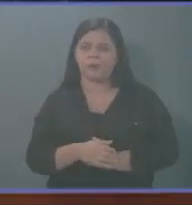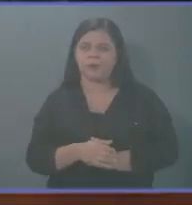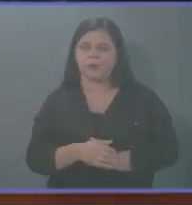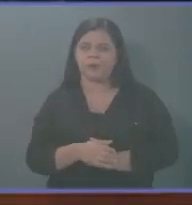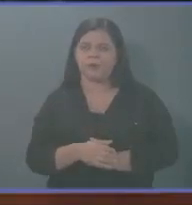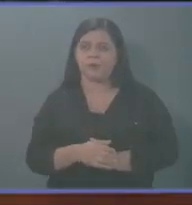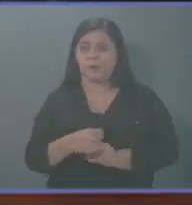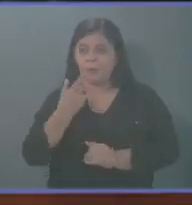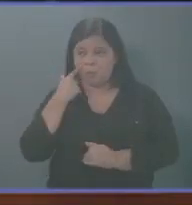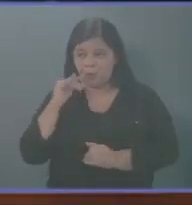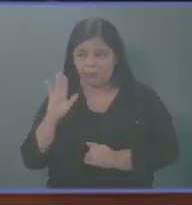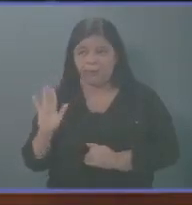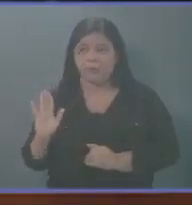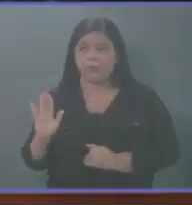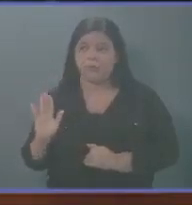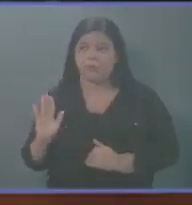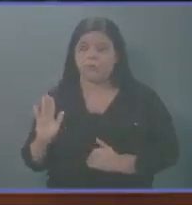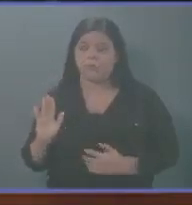Y en las pruebas